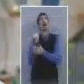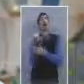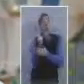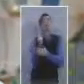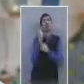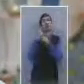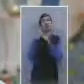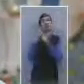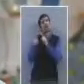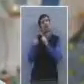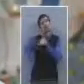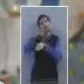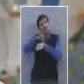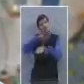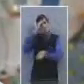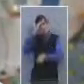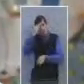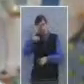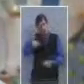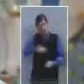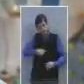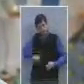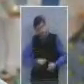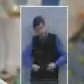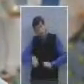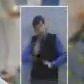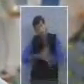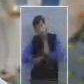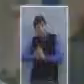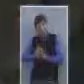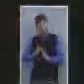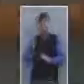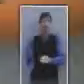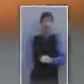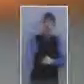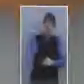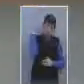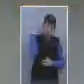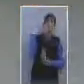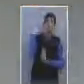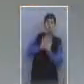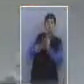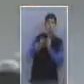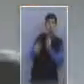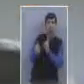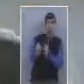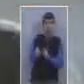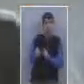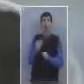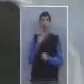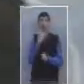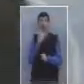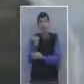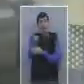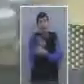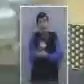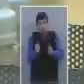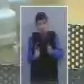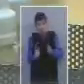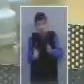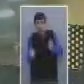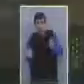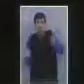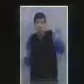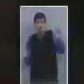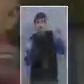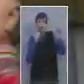enterocolitis neutralizante, enfermedades al pulmón, como es la displasia broncopulmonar. También garantiza el crecimiento y desarrollo intelectual de